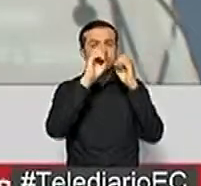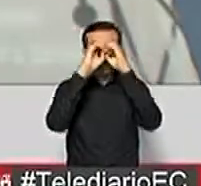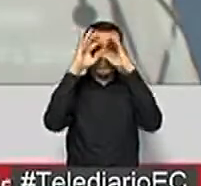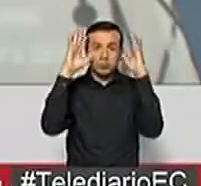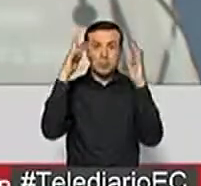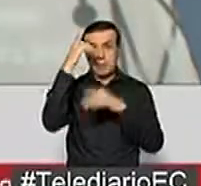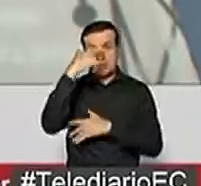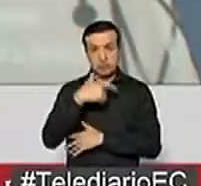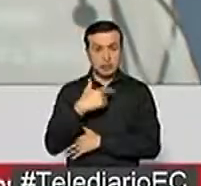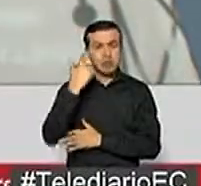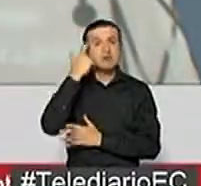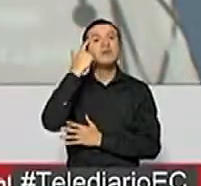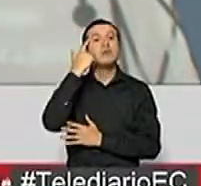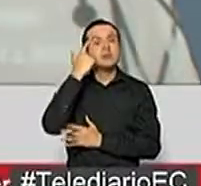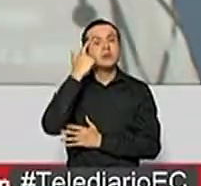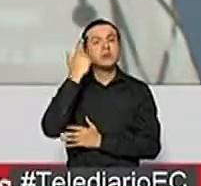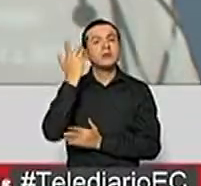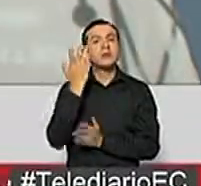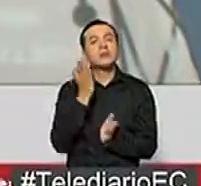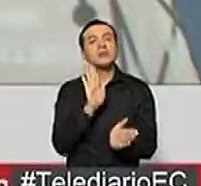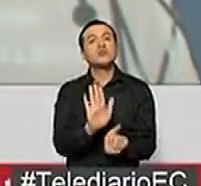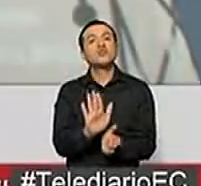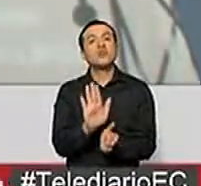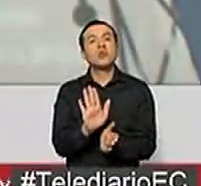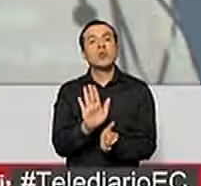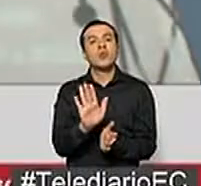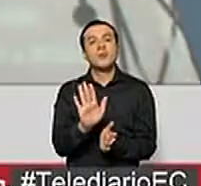de la obra tenga como parte de su,